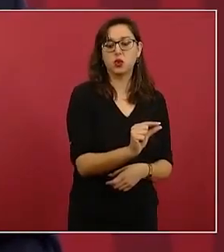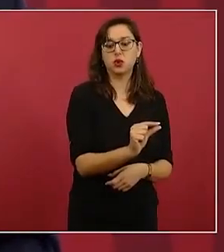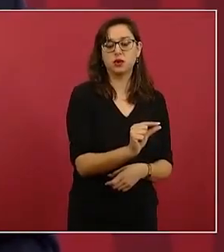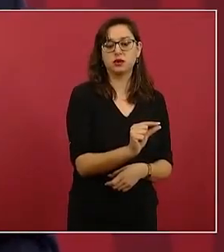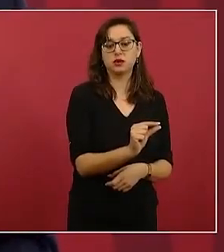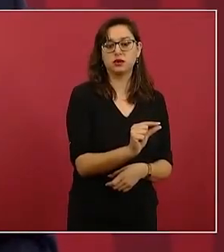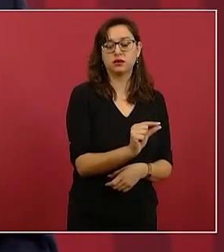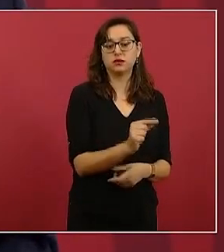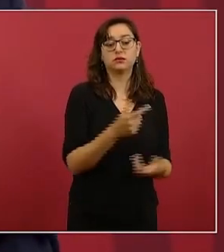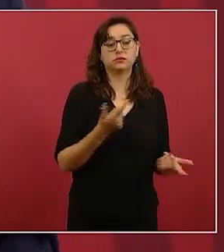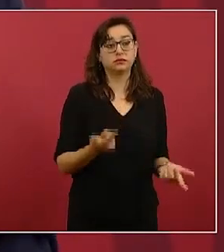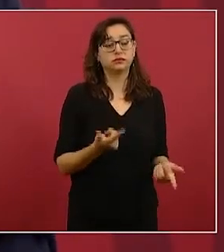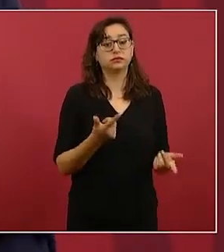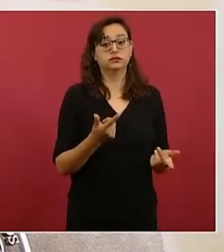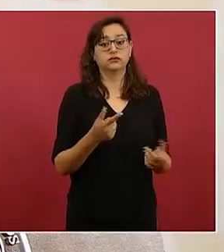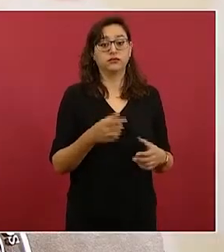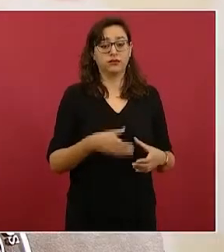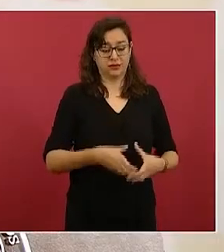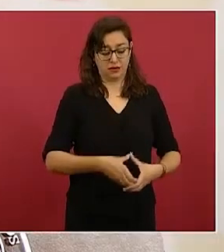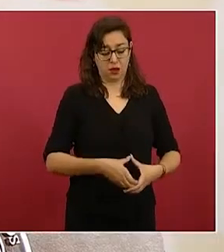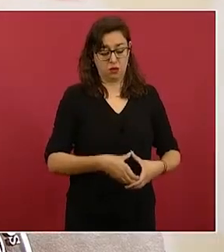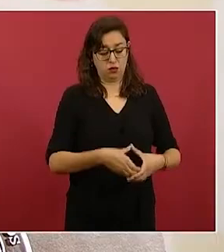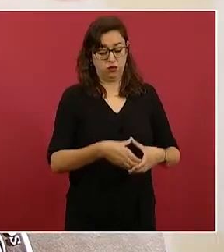de las eólicas